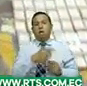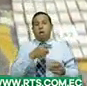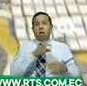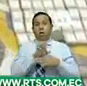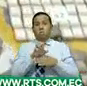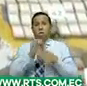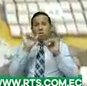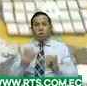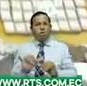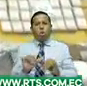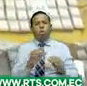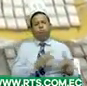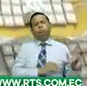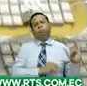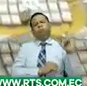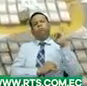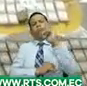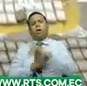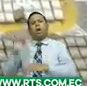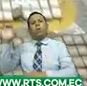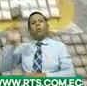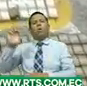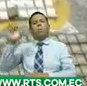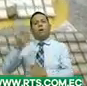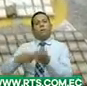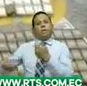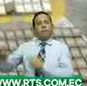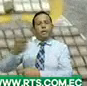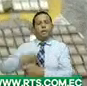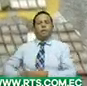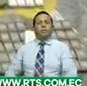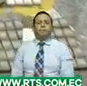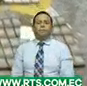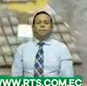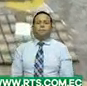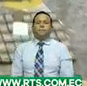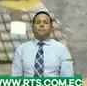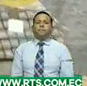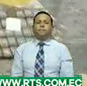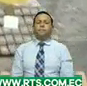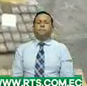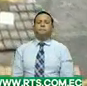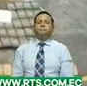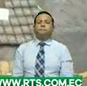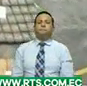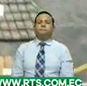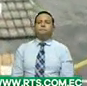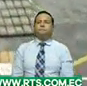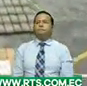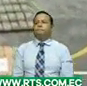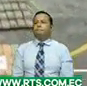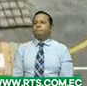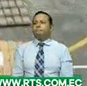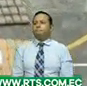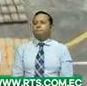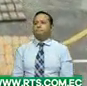norteamericanos. Con imágenes de José Cedeño, desde Nariño, Colombia, informa Miriam